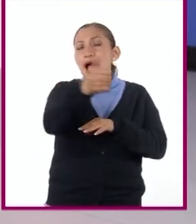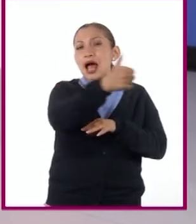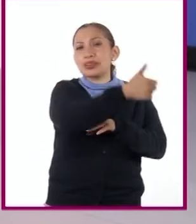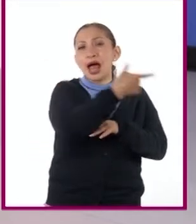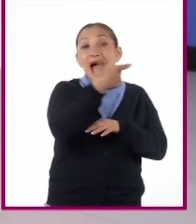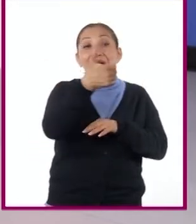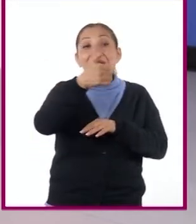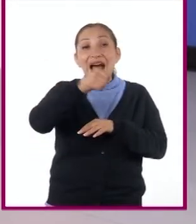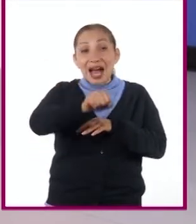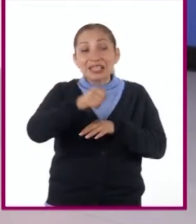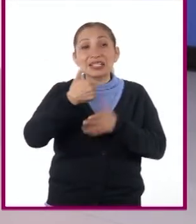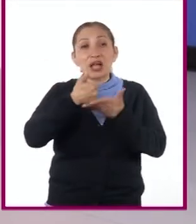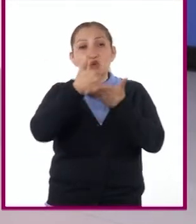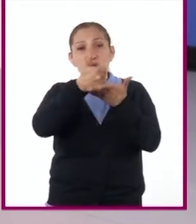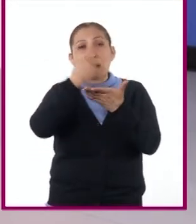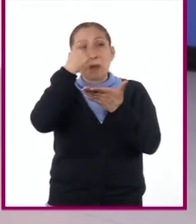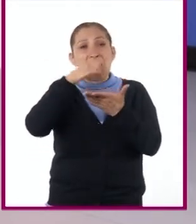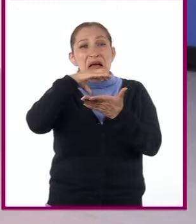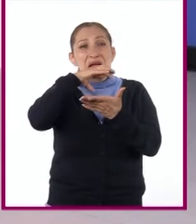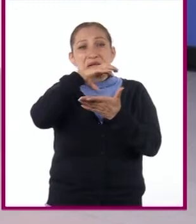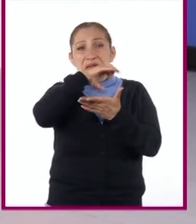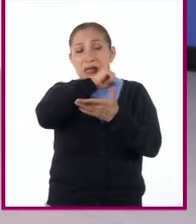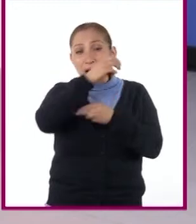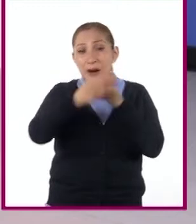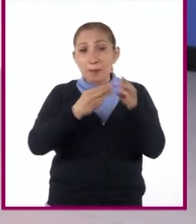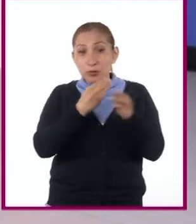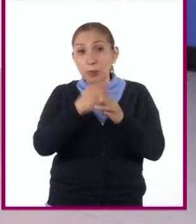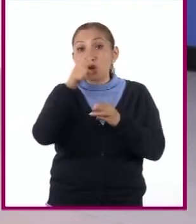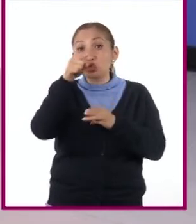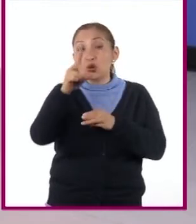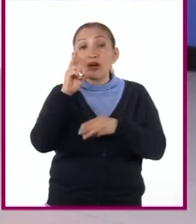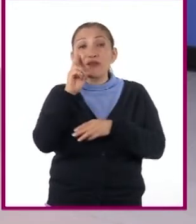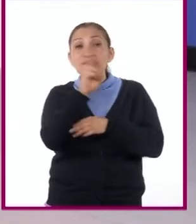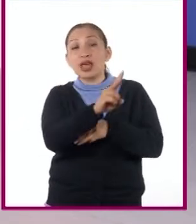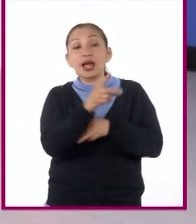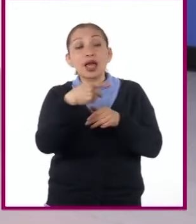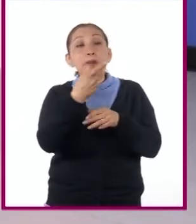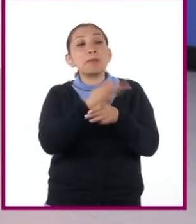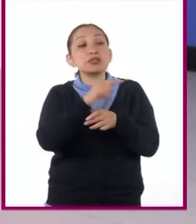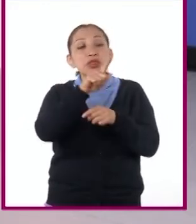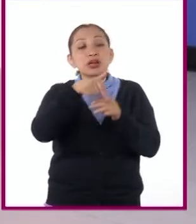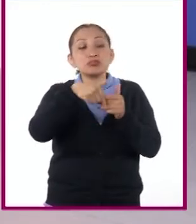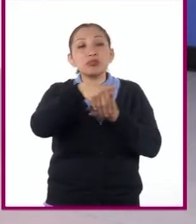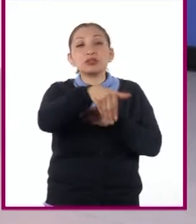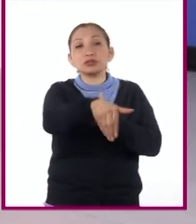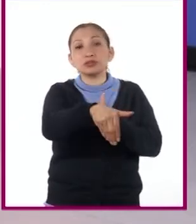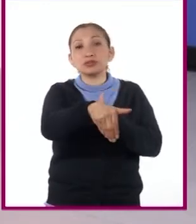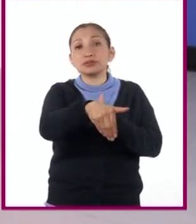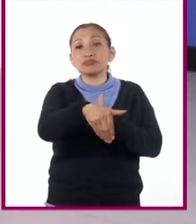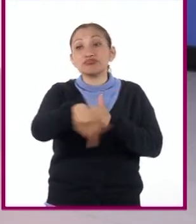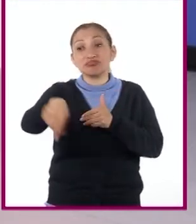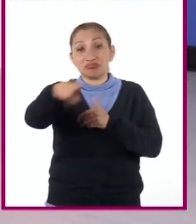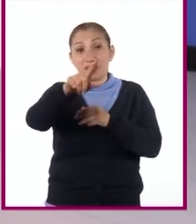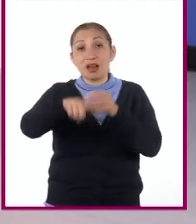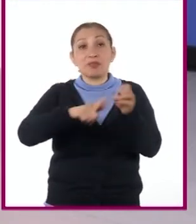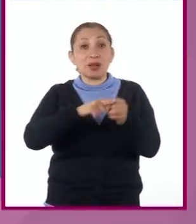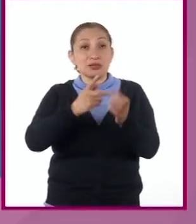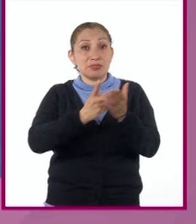los gases de efecto invernadero para que ustedes observen las consecuencias que tienen en la